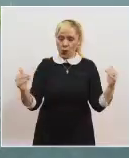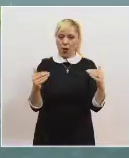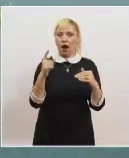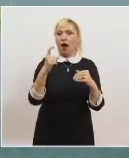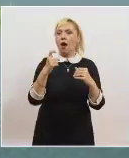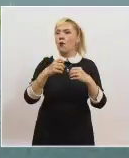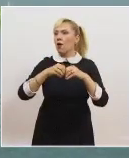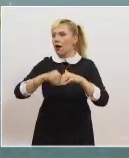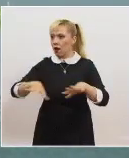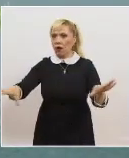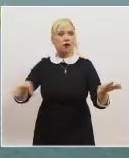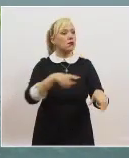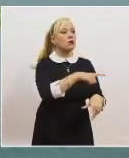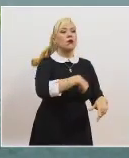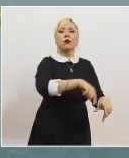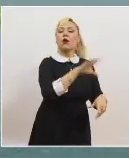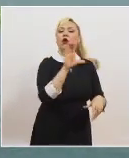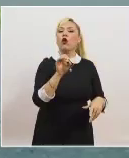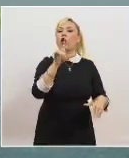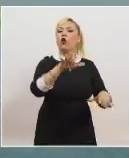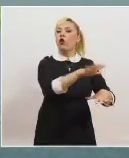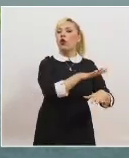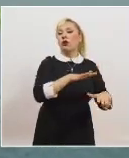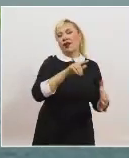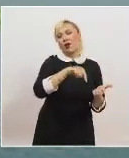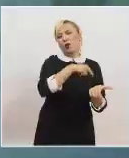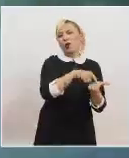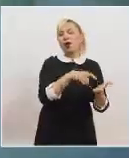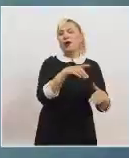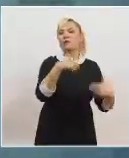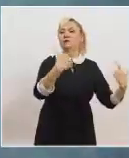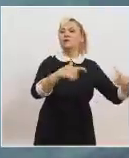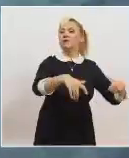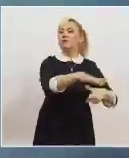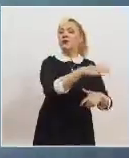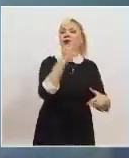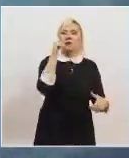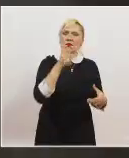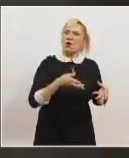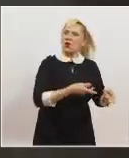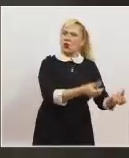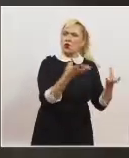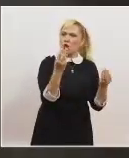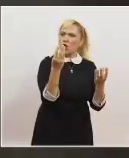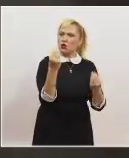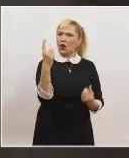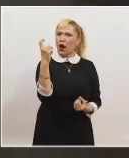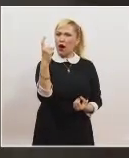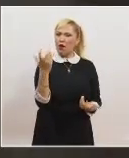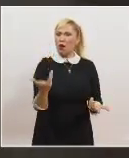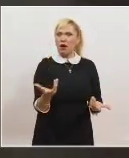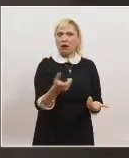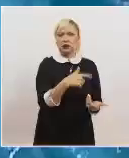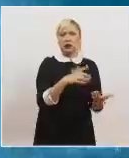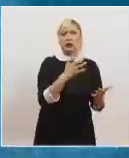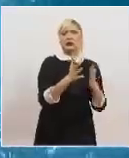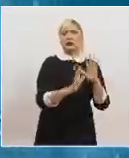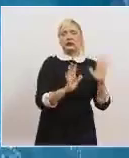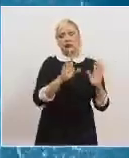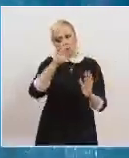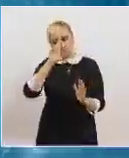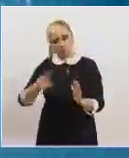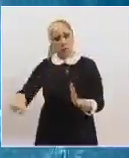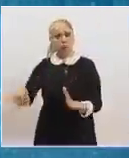Además, impulsa a los habitantes a realizar un uso racional y consciente del agua, lo que no implica